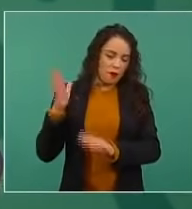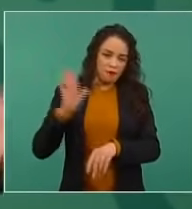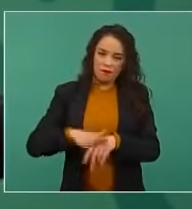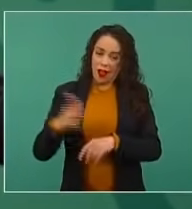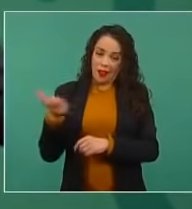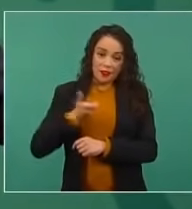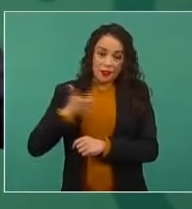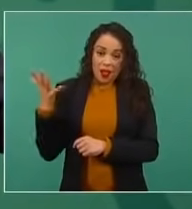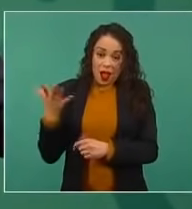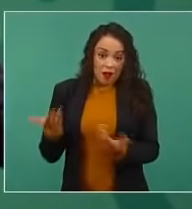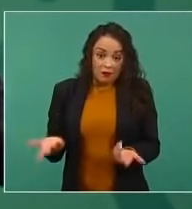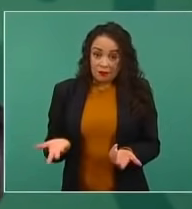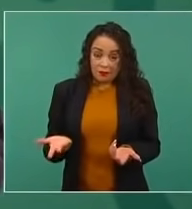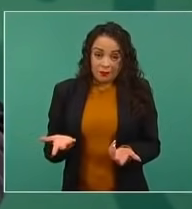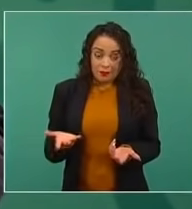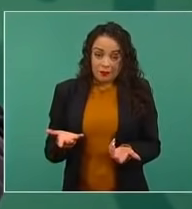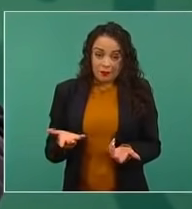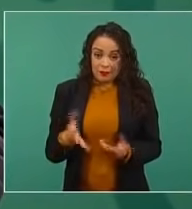No es rentable.